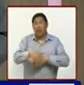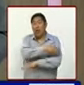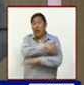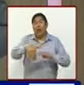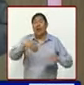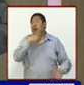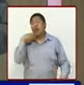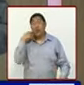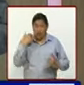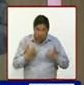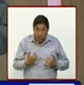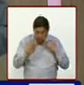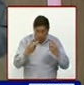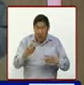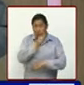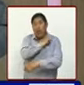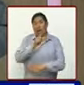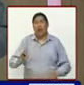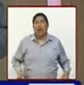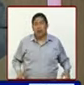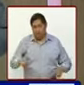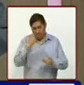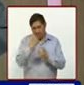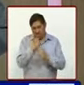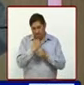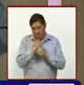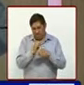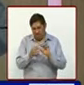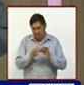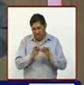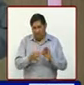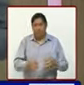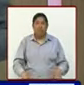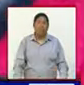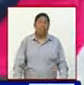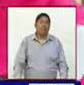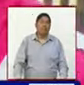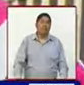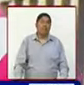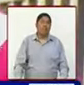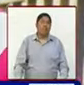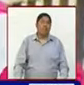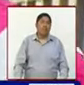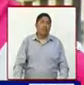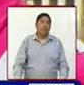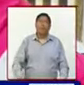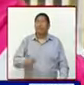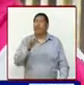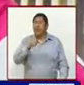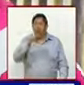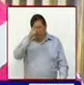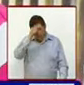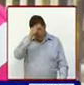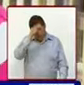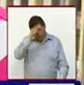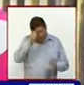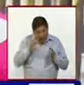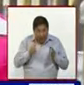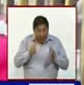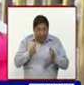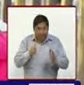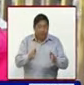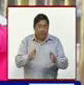Seco, hoy hemos visto a la alcaldía realizando trabajos en aquel sector. Ha alcanzado el canal que